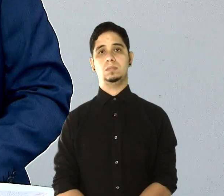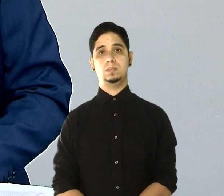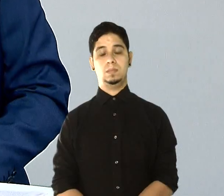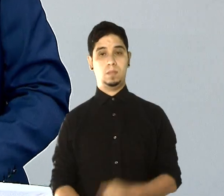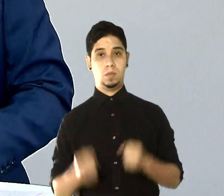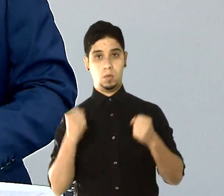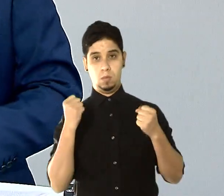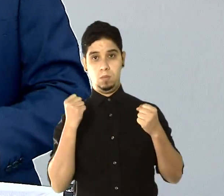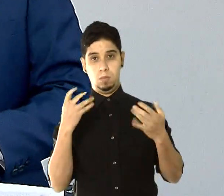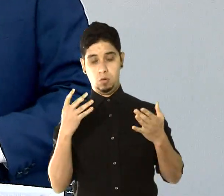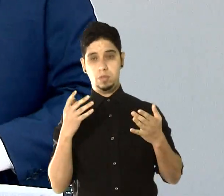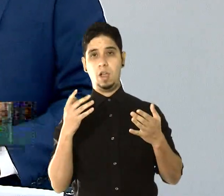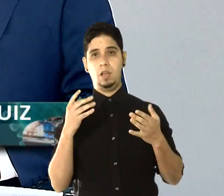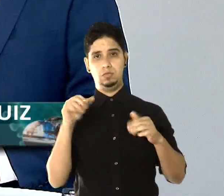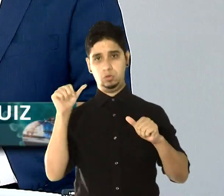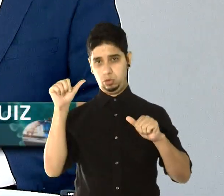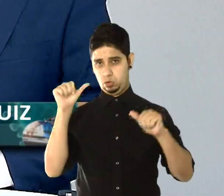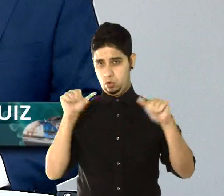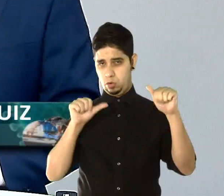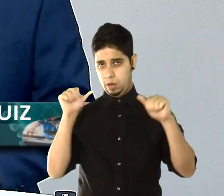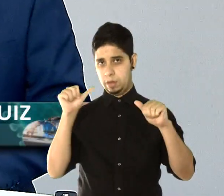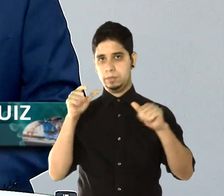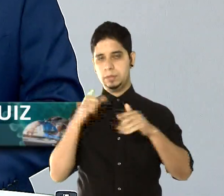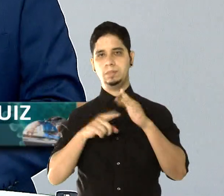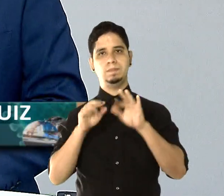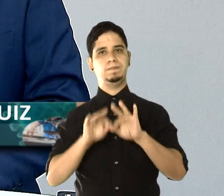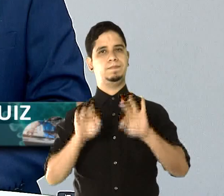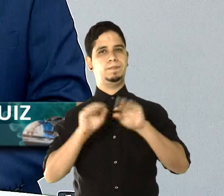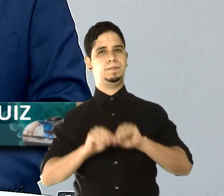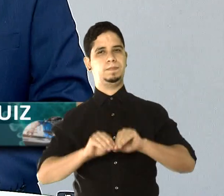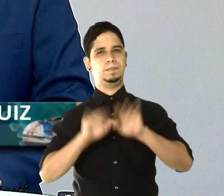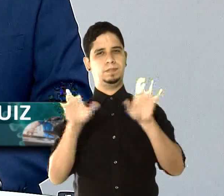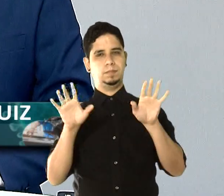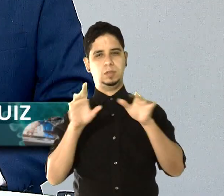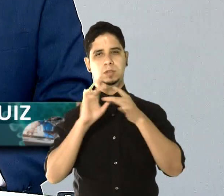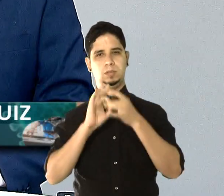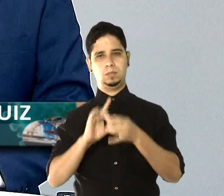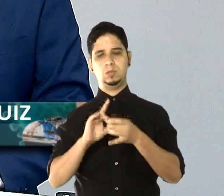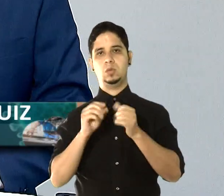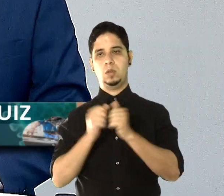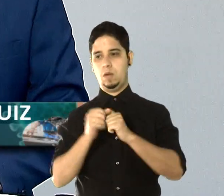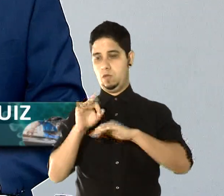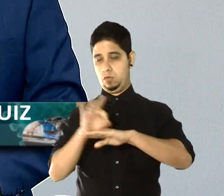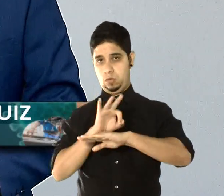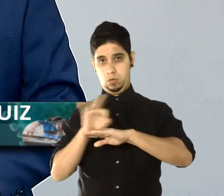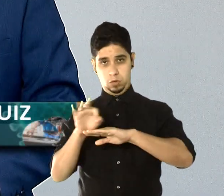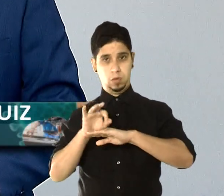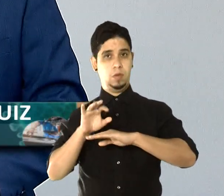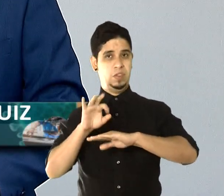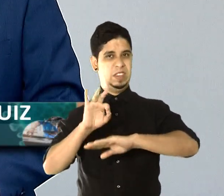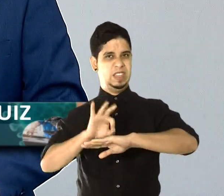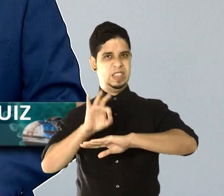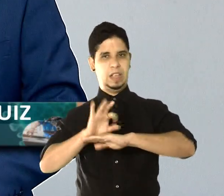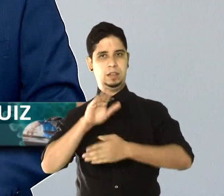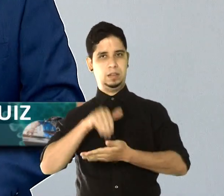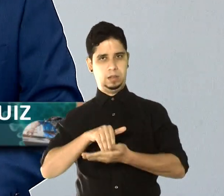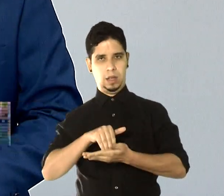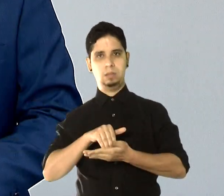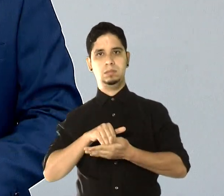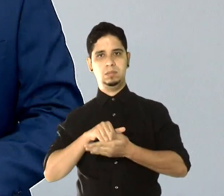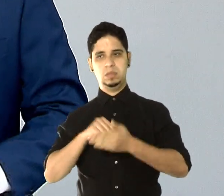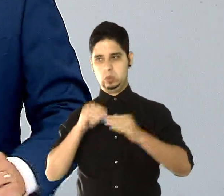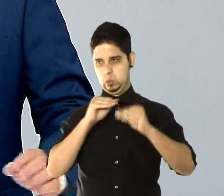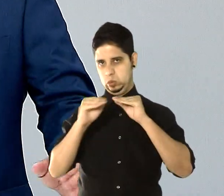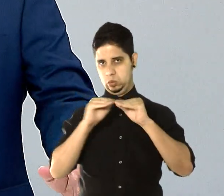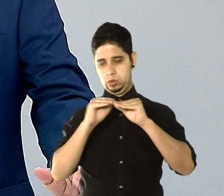Son muchas las interrogantes que se deben aclarar sobre la función ejecutoria de la Oficina Central de Recuperación, Reconstrucción y